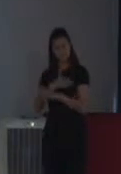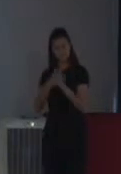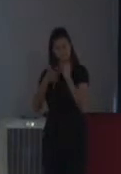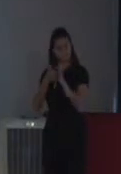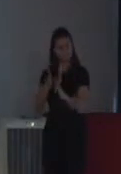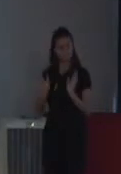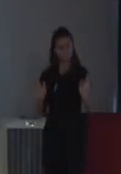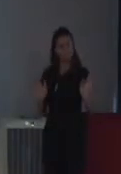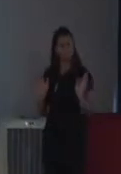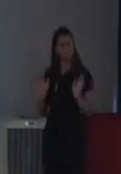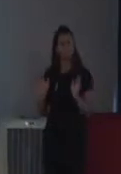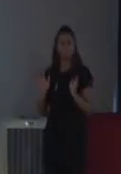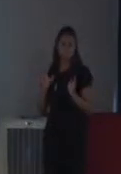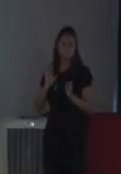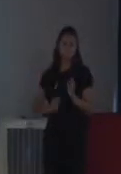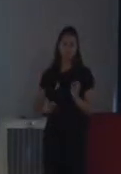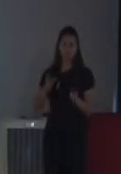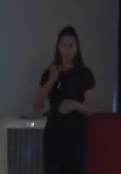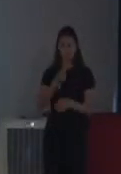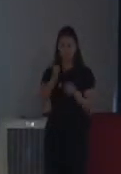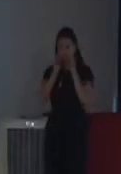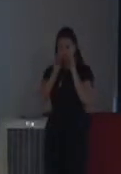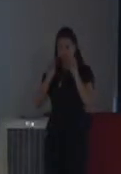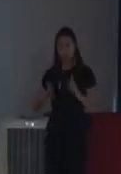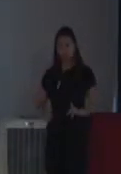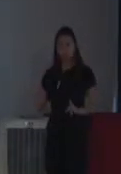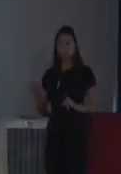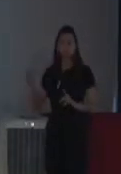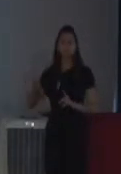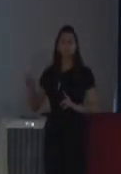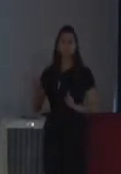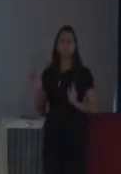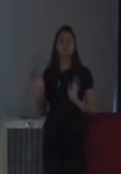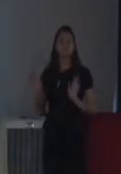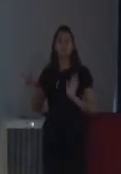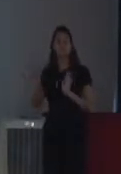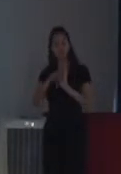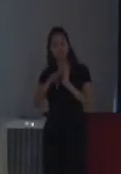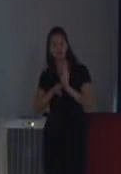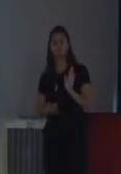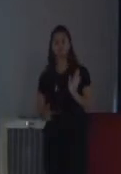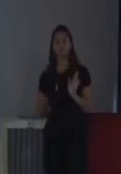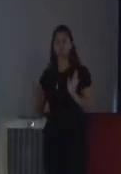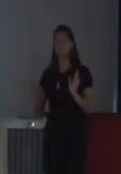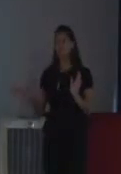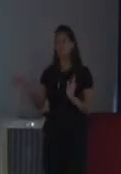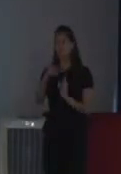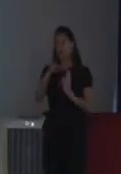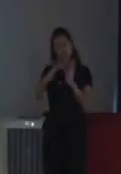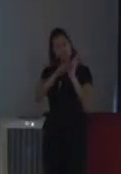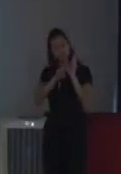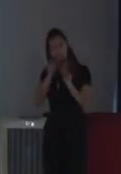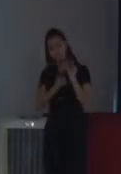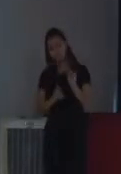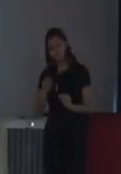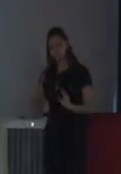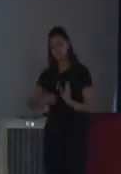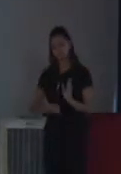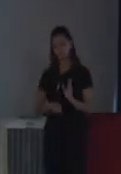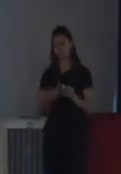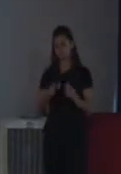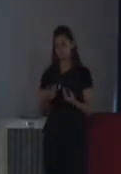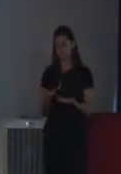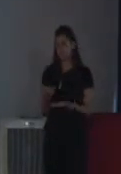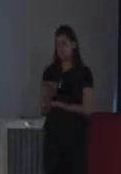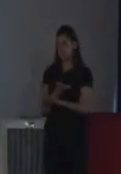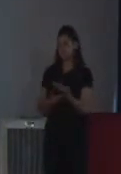como seres humanos necesitamos una regla, ¿sí? Y necesitamos que todo esté normado para poder hacer una reclamación